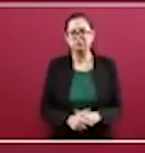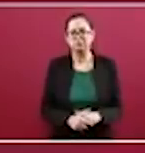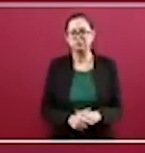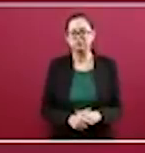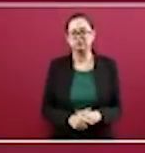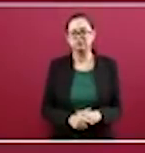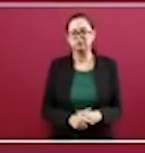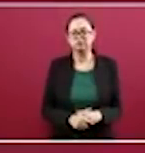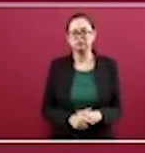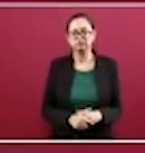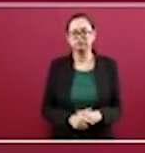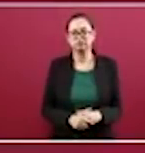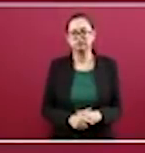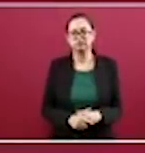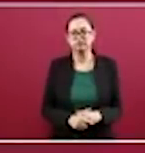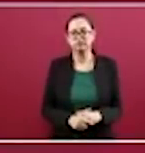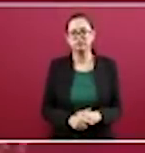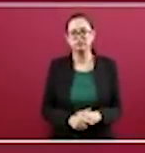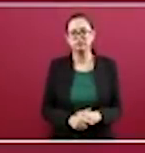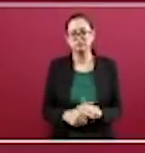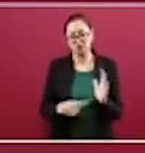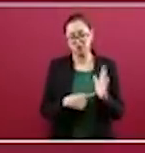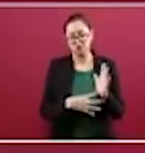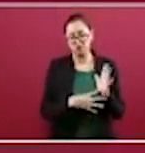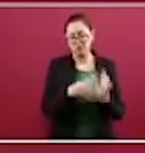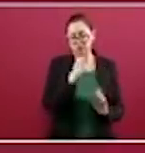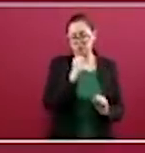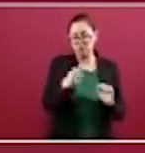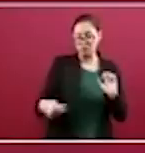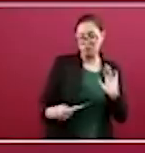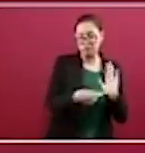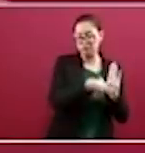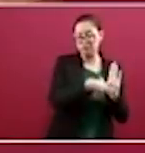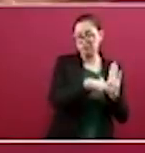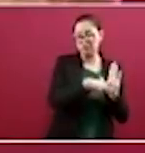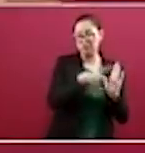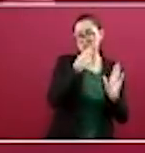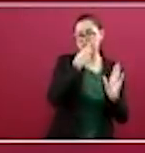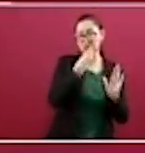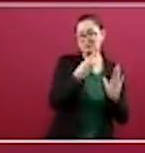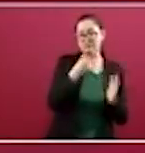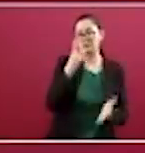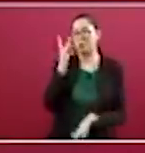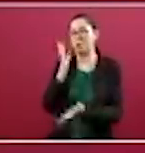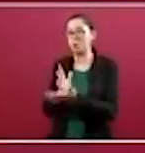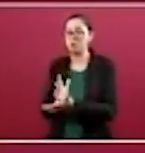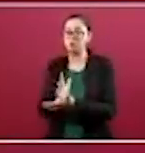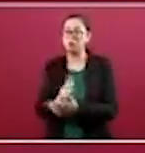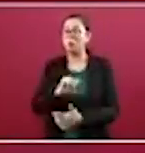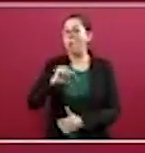Nada más pueden ocuparse, de acuerdo a la Constitución, de la defensa de la